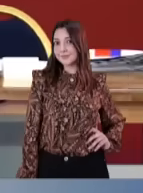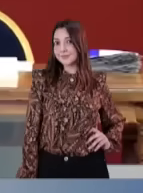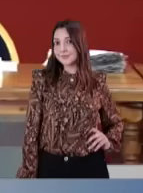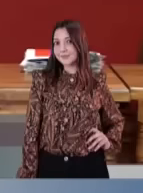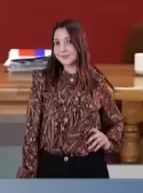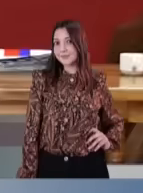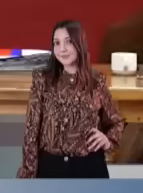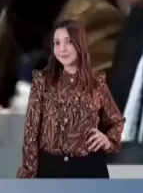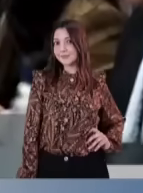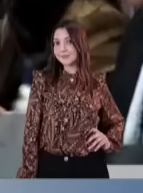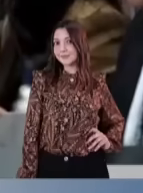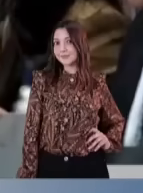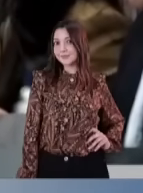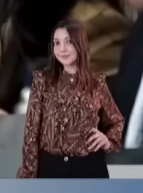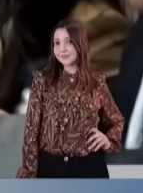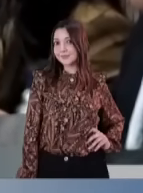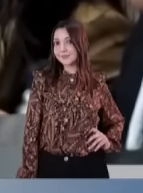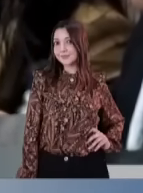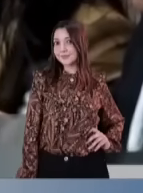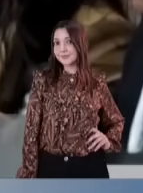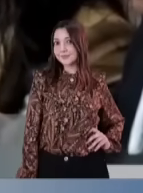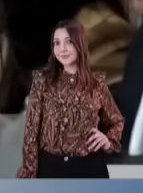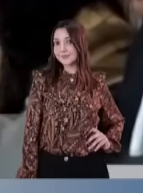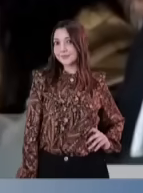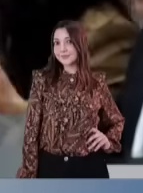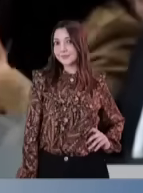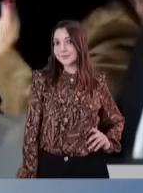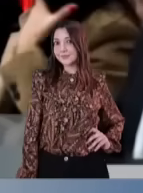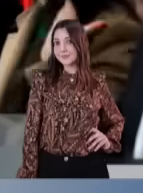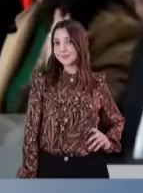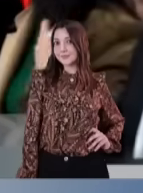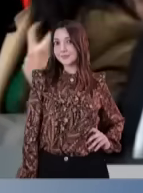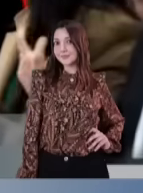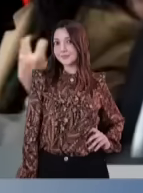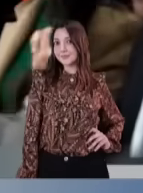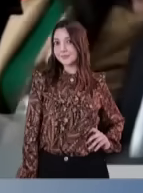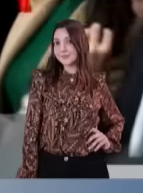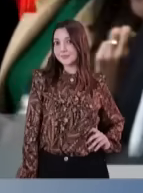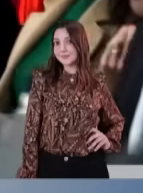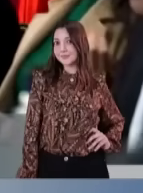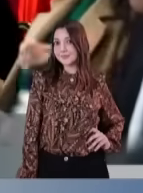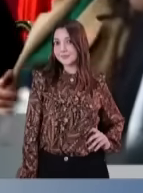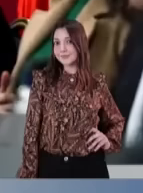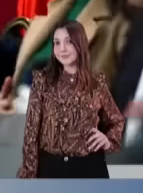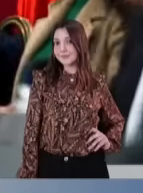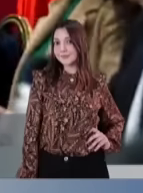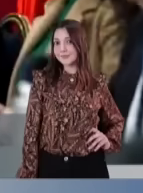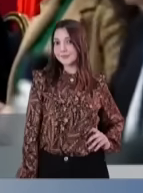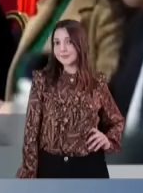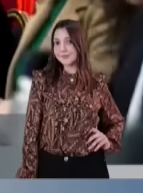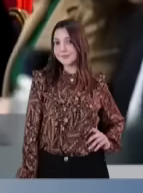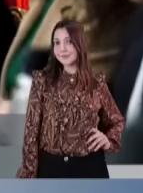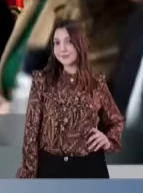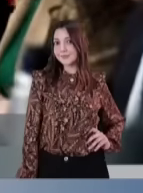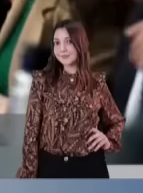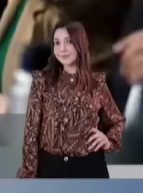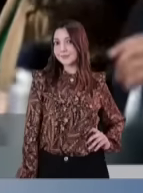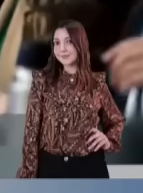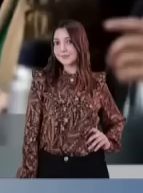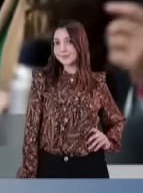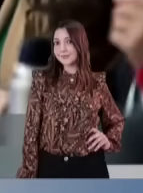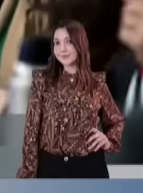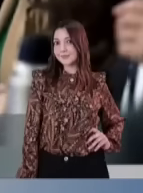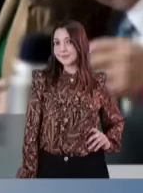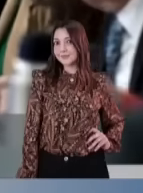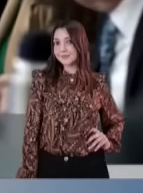no sabe mucho lo que pasa porque no luce o no pasa nada. Que son, por ejemplo, carteras que son muy importantes, como por ejemplo salud, lo mencionabas